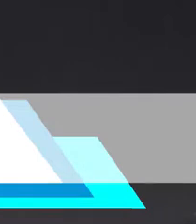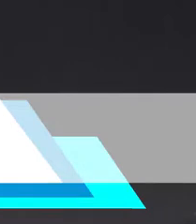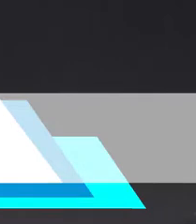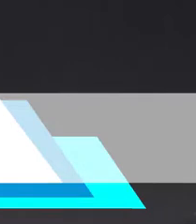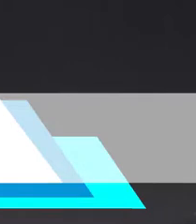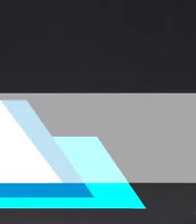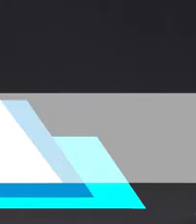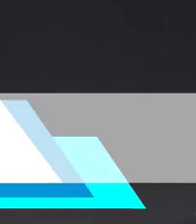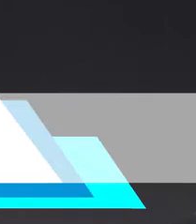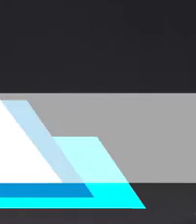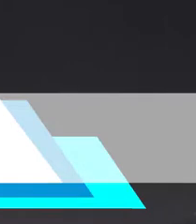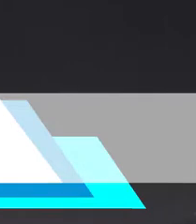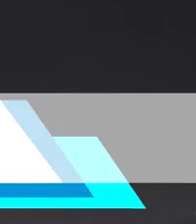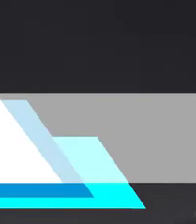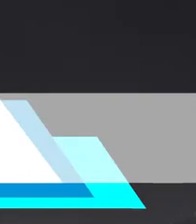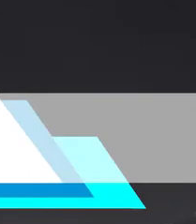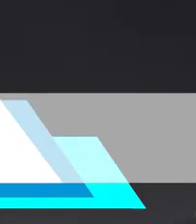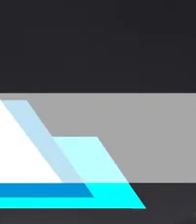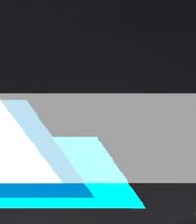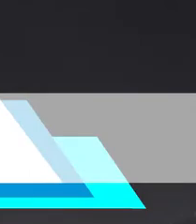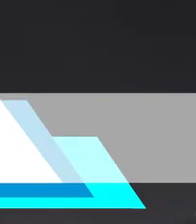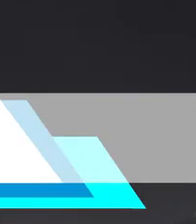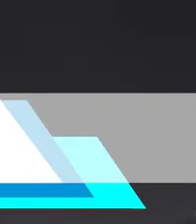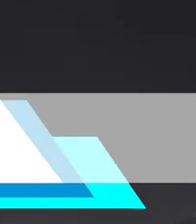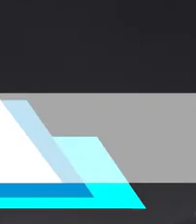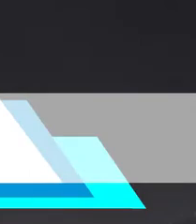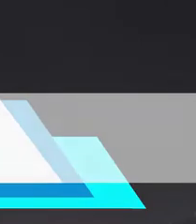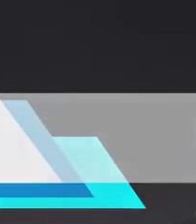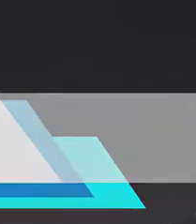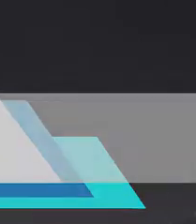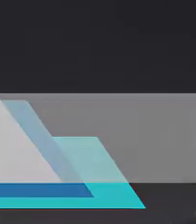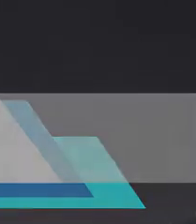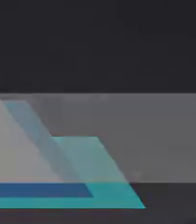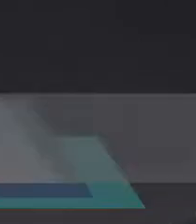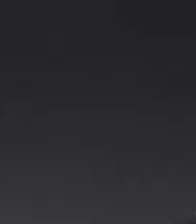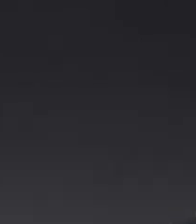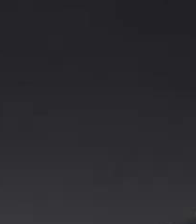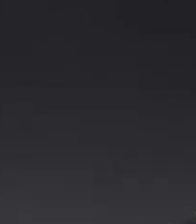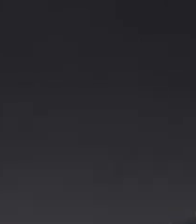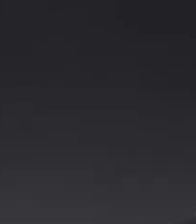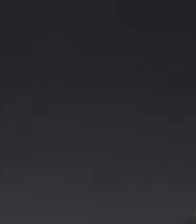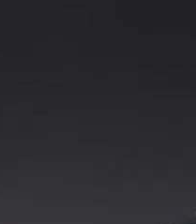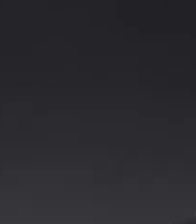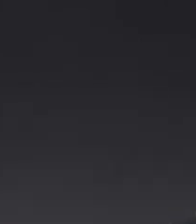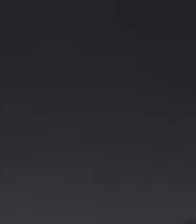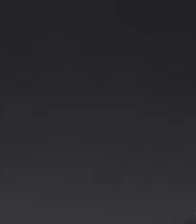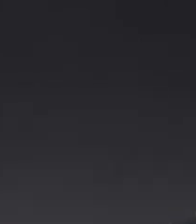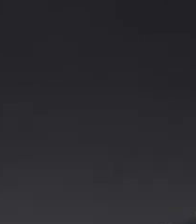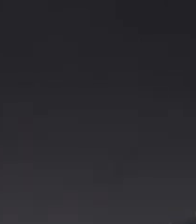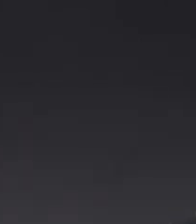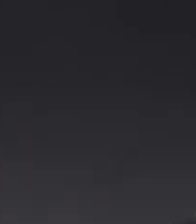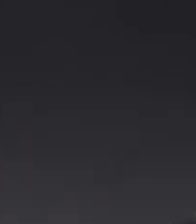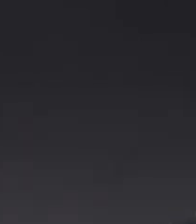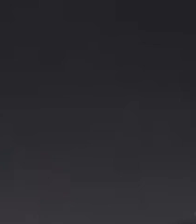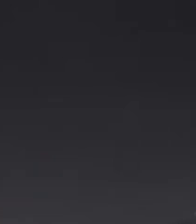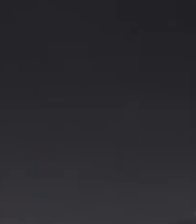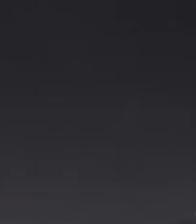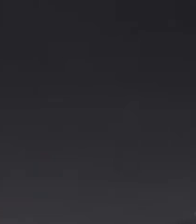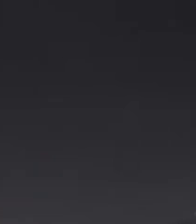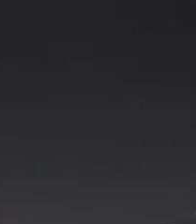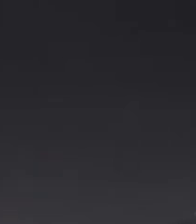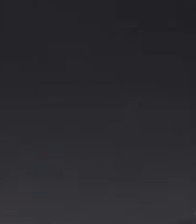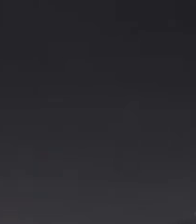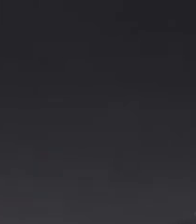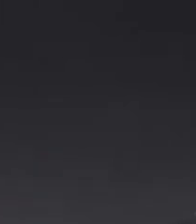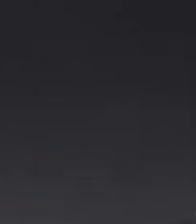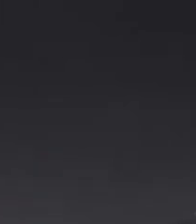el tema de la inscripción ya para hacer su negocio oficial. Bueno, ya Lucy nos decía antes de la pausa el caso de ella y Viviana también nos va a